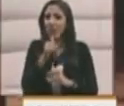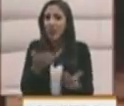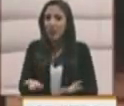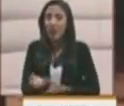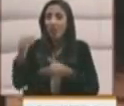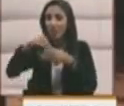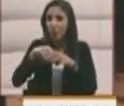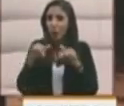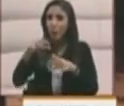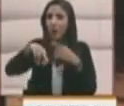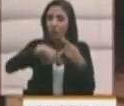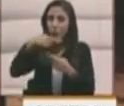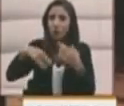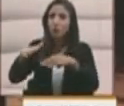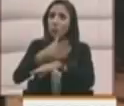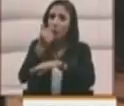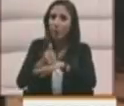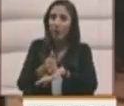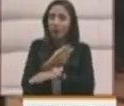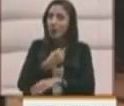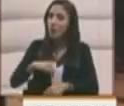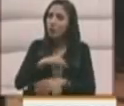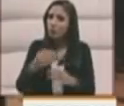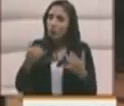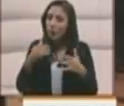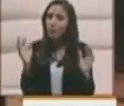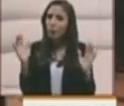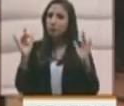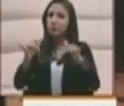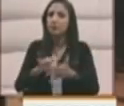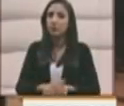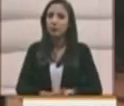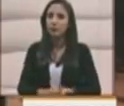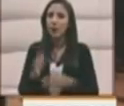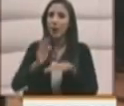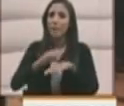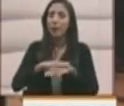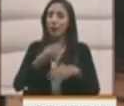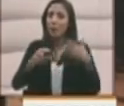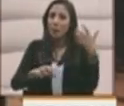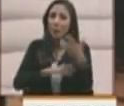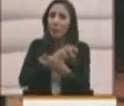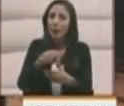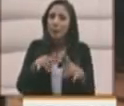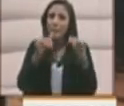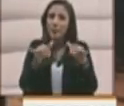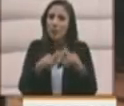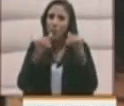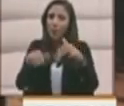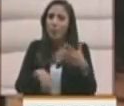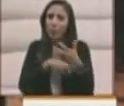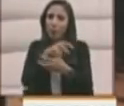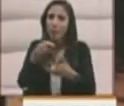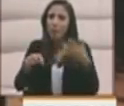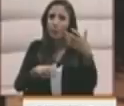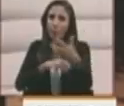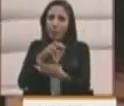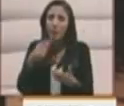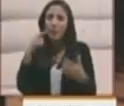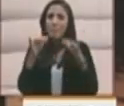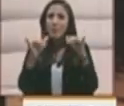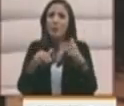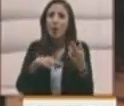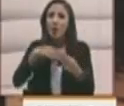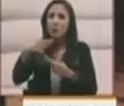internamente. Y por eso estamos aquí, porque no vamos a permitir que esas personas que están ahí actuando en contra del proceso